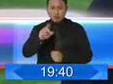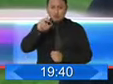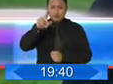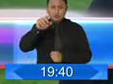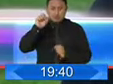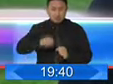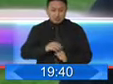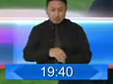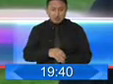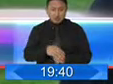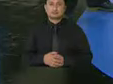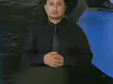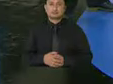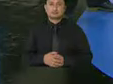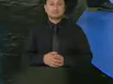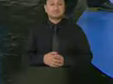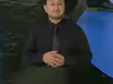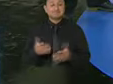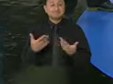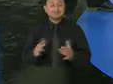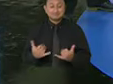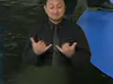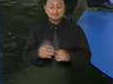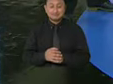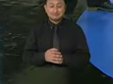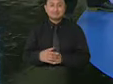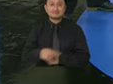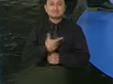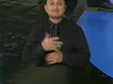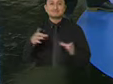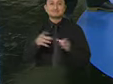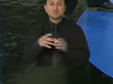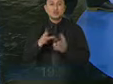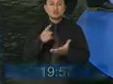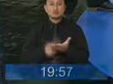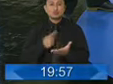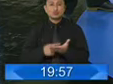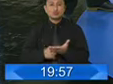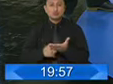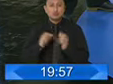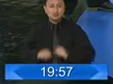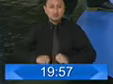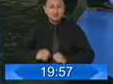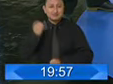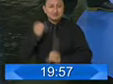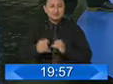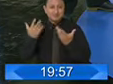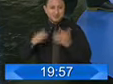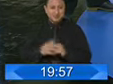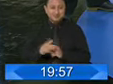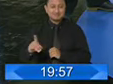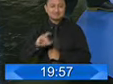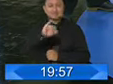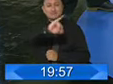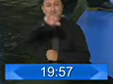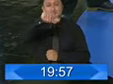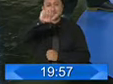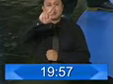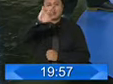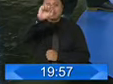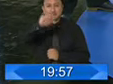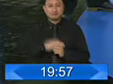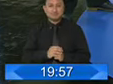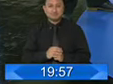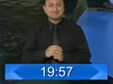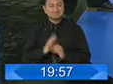puede llegar y en efecto han llegado. Bueno, y ahora pasamos a nuestro segmento de análisis para cerrar la semana junto a Javier Basantes. Buenas noches. Buenas